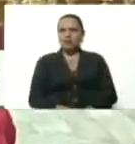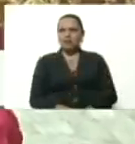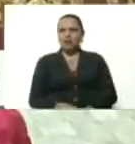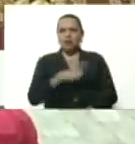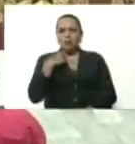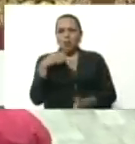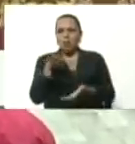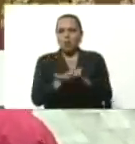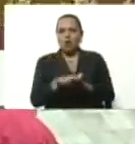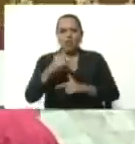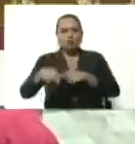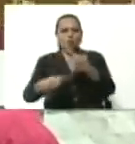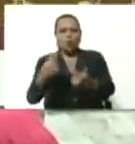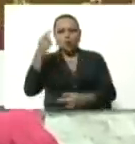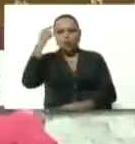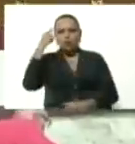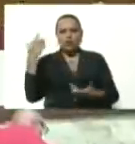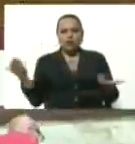mueren todos los días